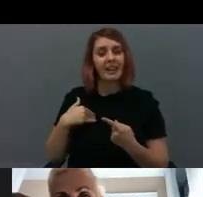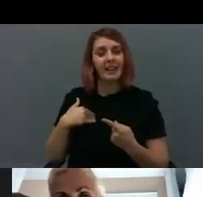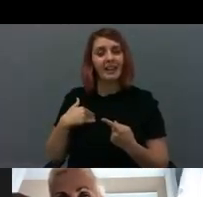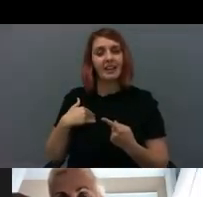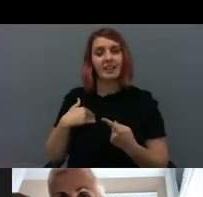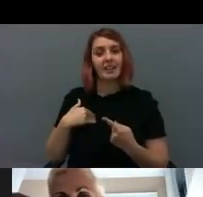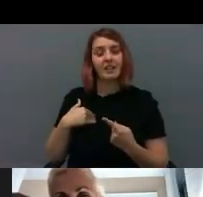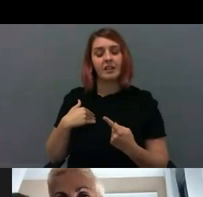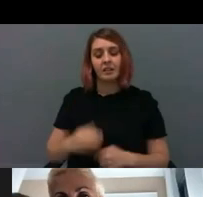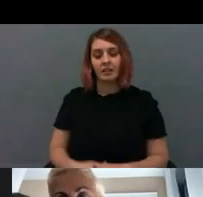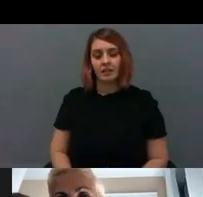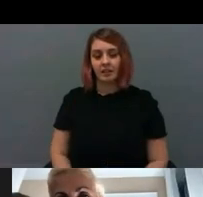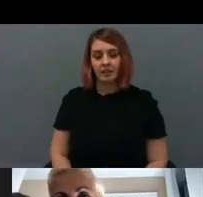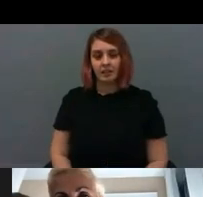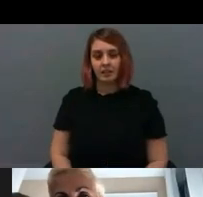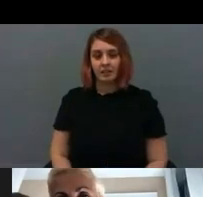¿por qué no hay